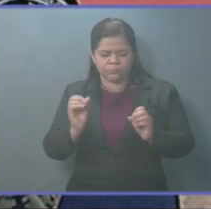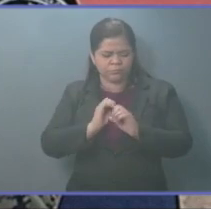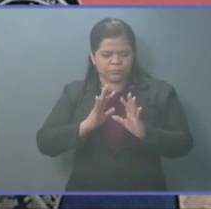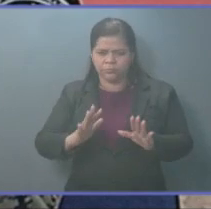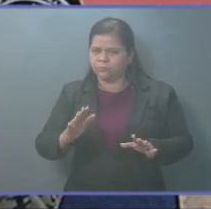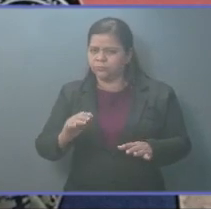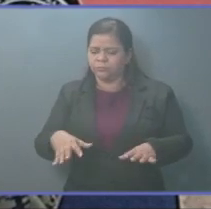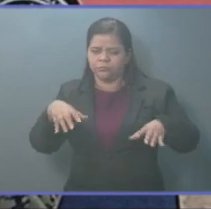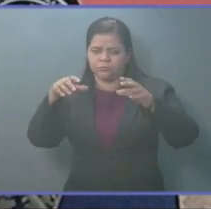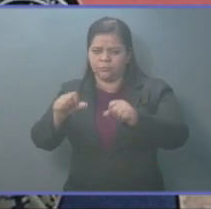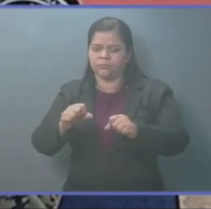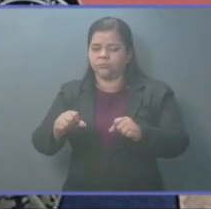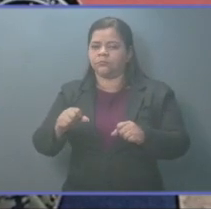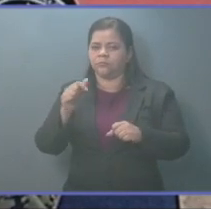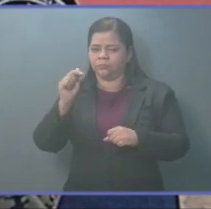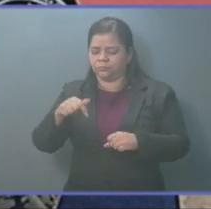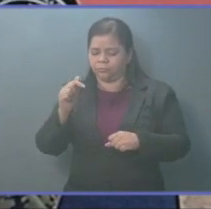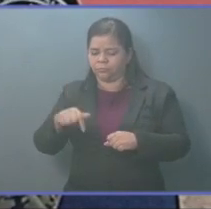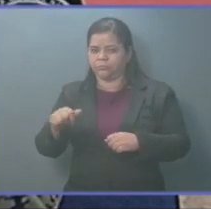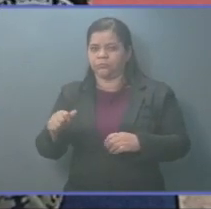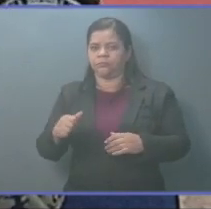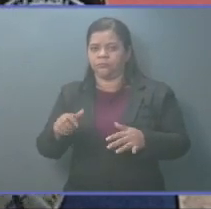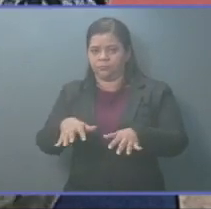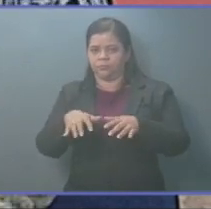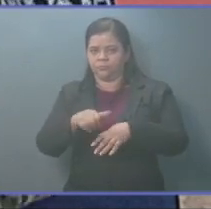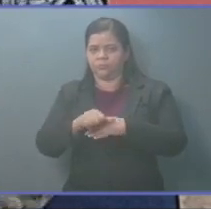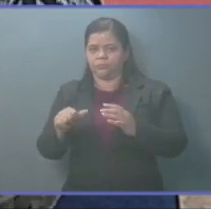toma de esta asamblea.